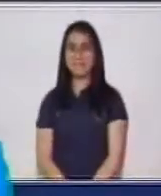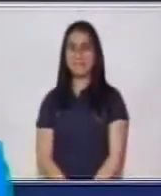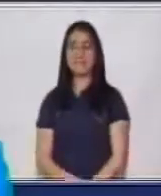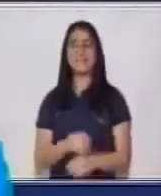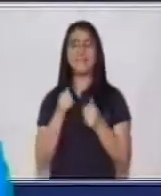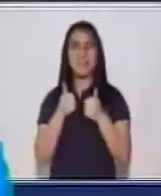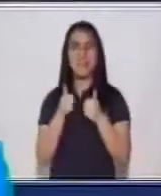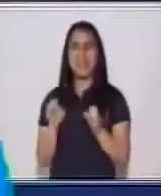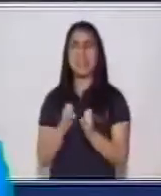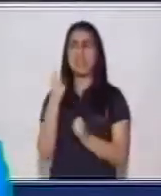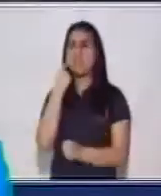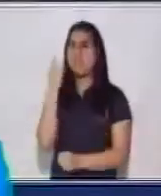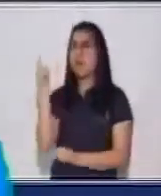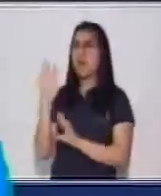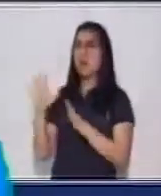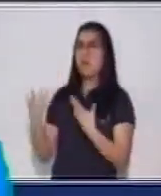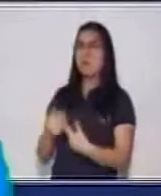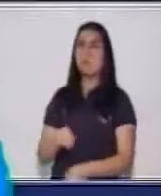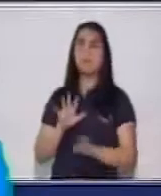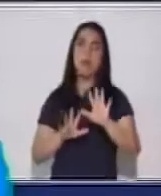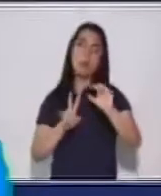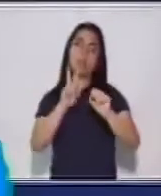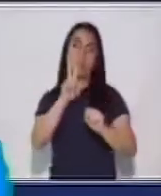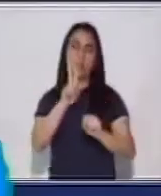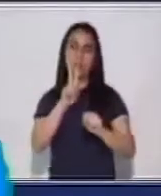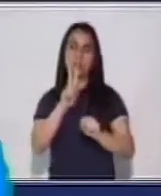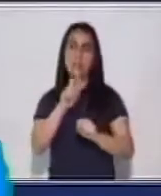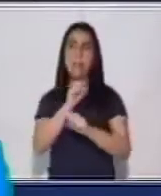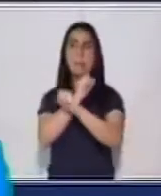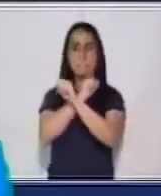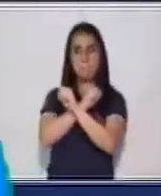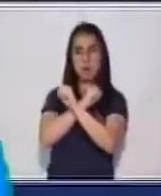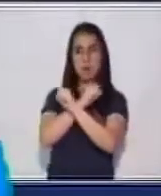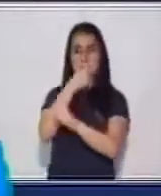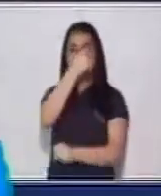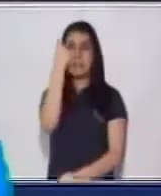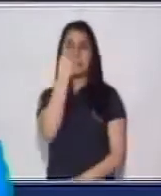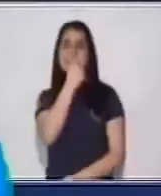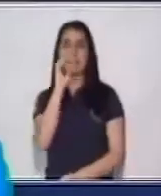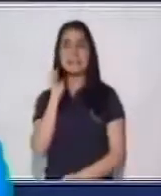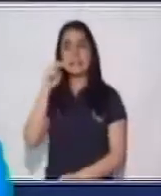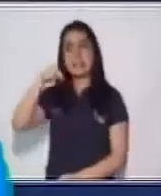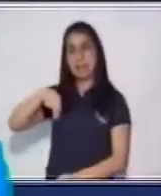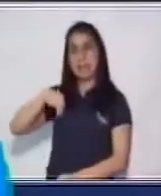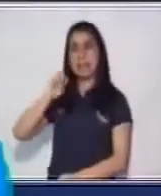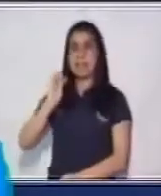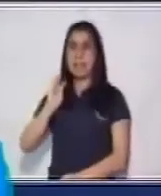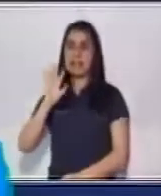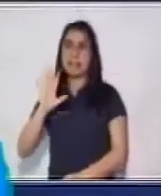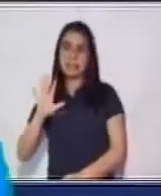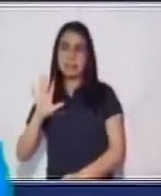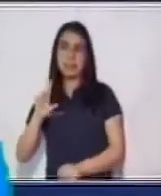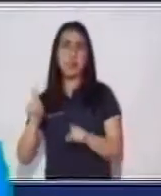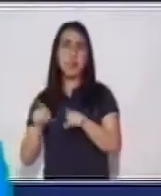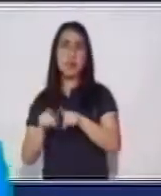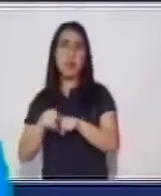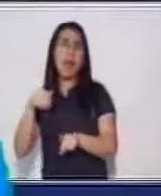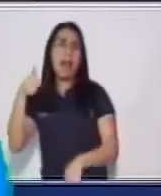igual a ese lado vertical que buscamos. Realicemos la operación y debes obtener por resultado